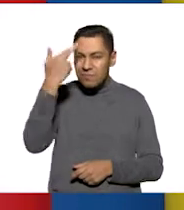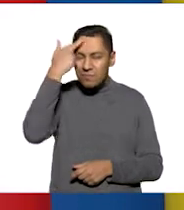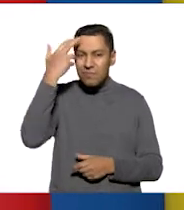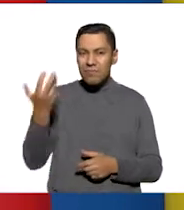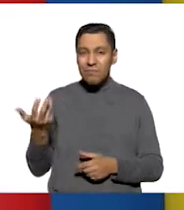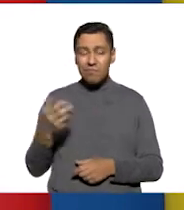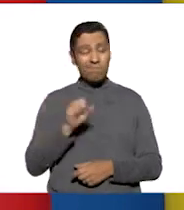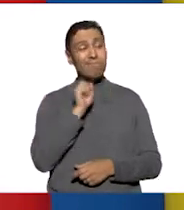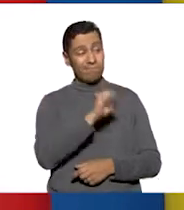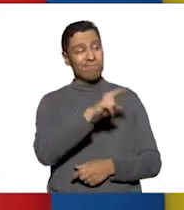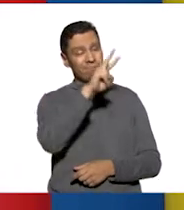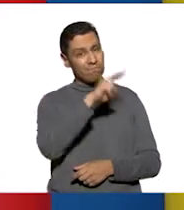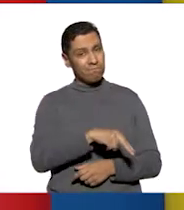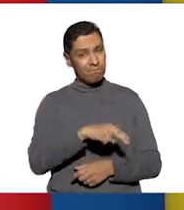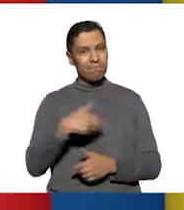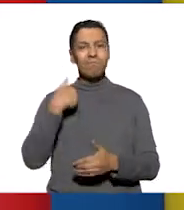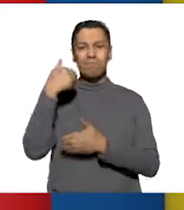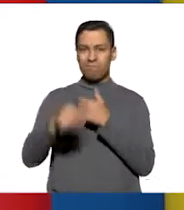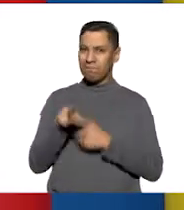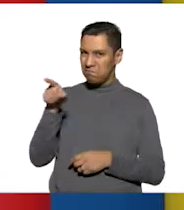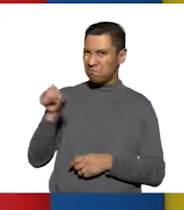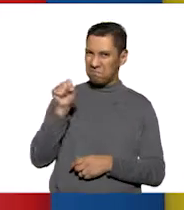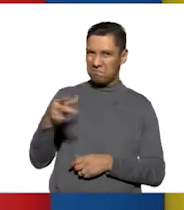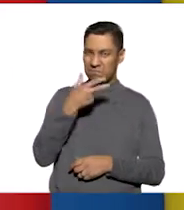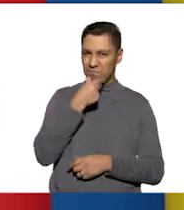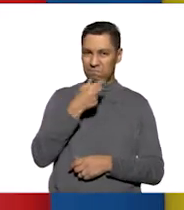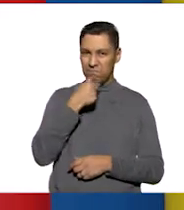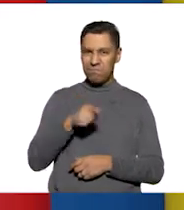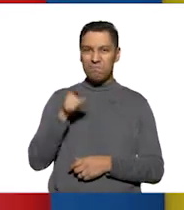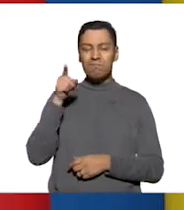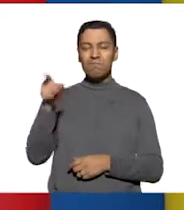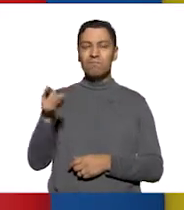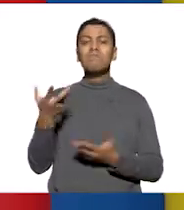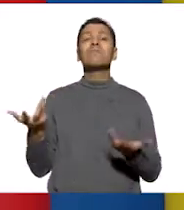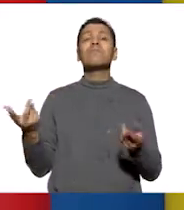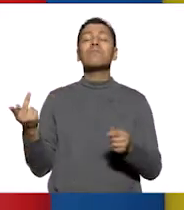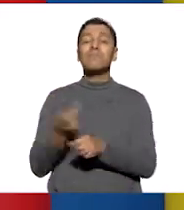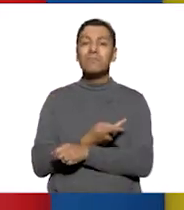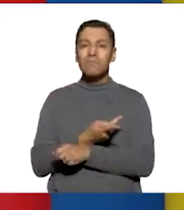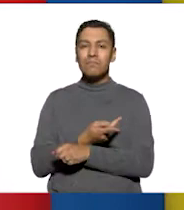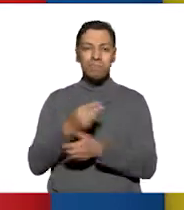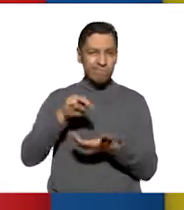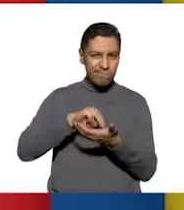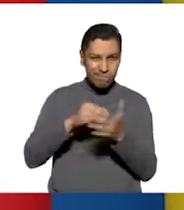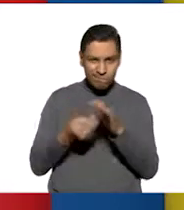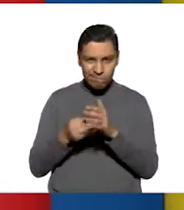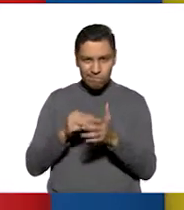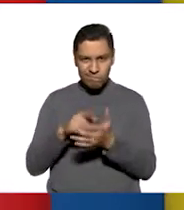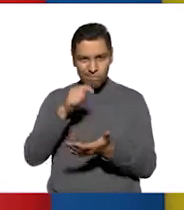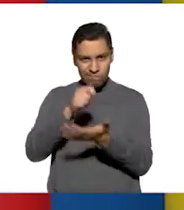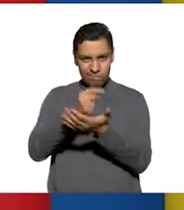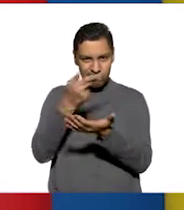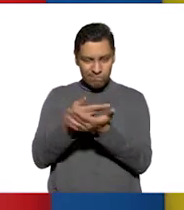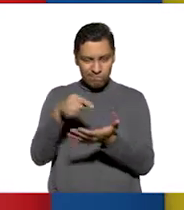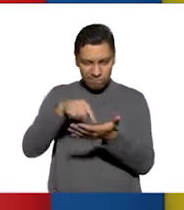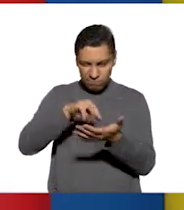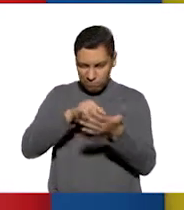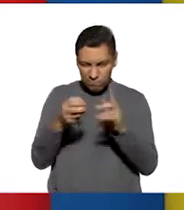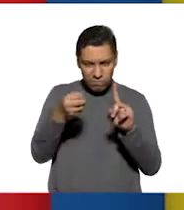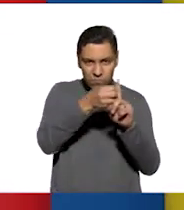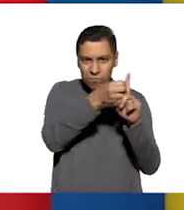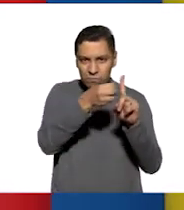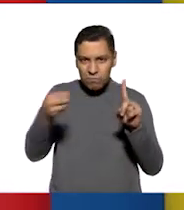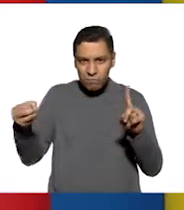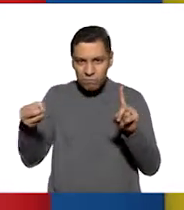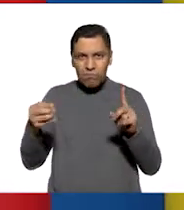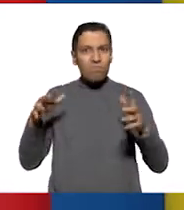embargo, posteriormente, Hernán Cortés fue quien, como vimos en el video, planeó el sitio de Tenochtitlan y participó activamente